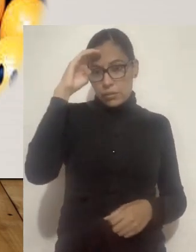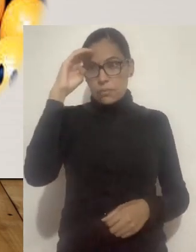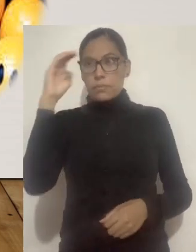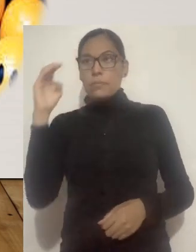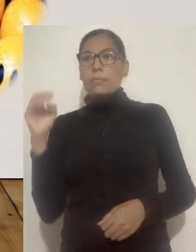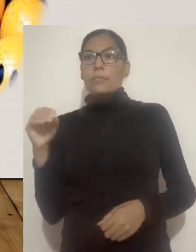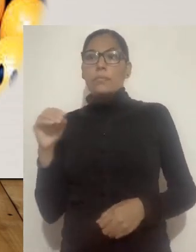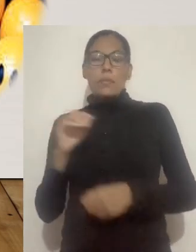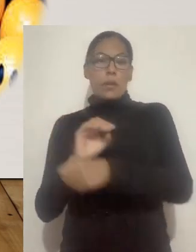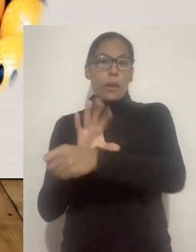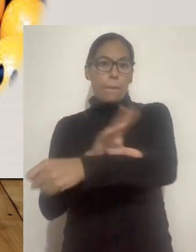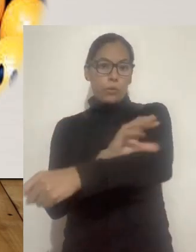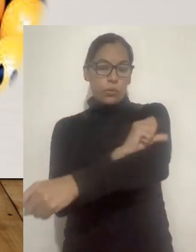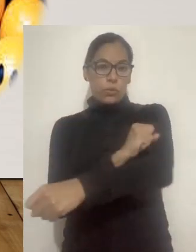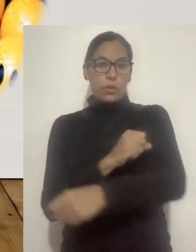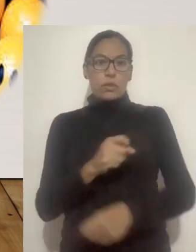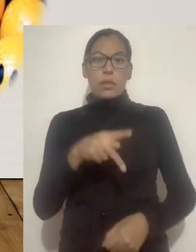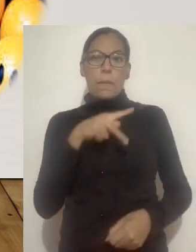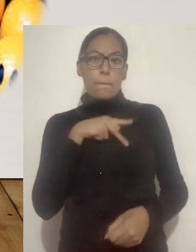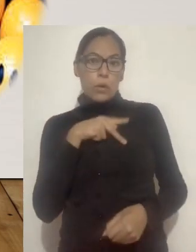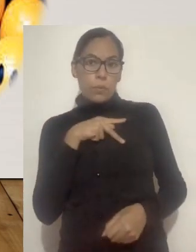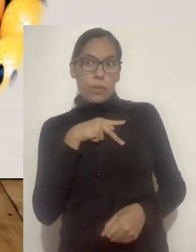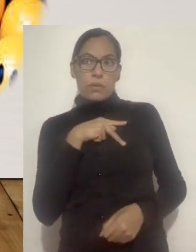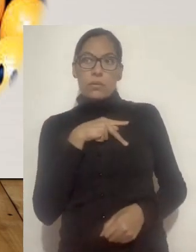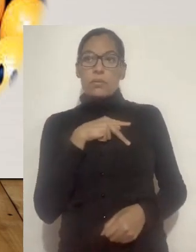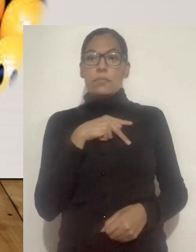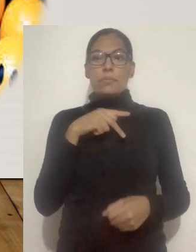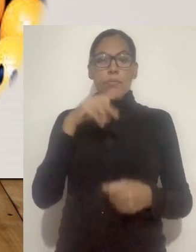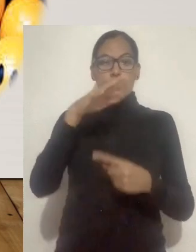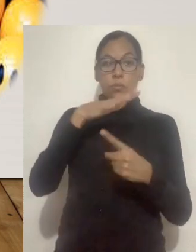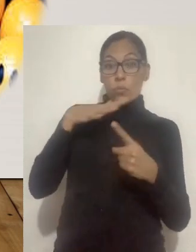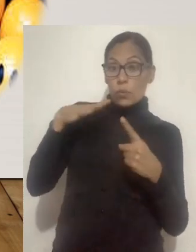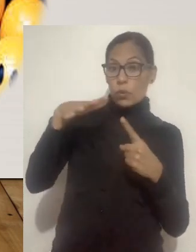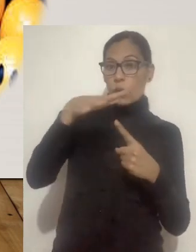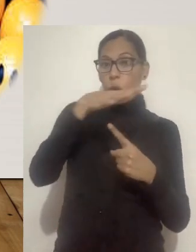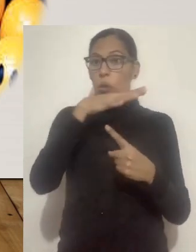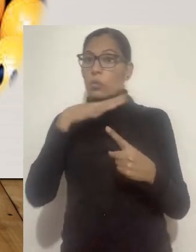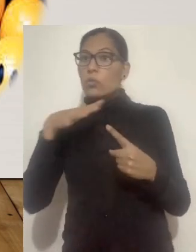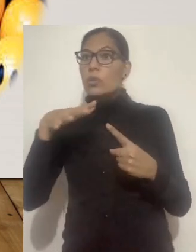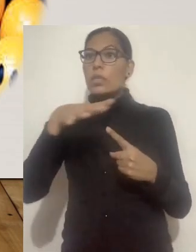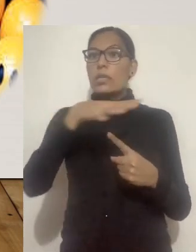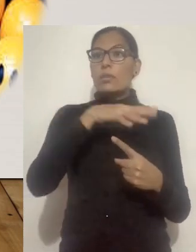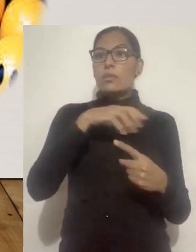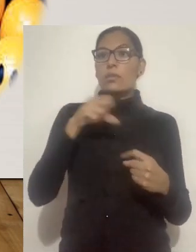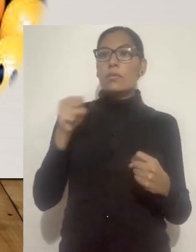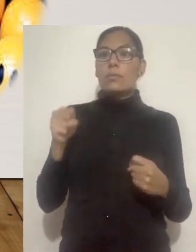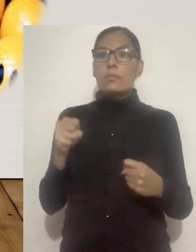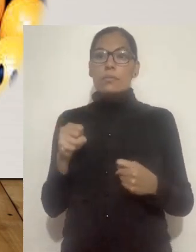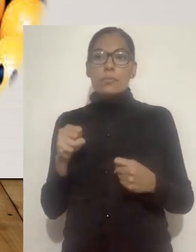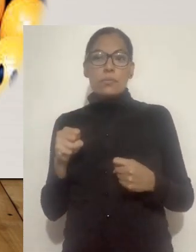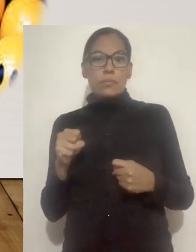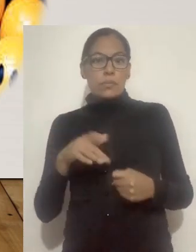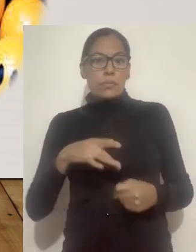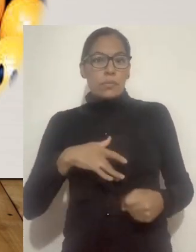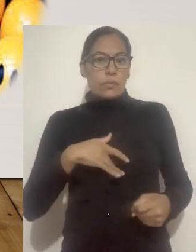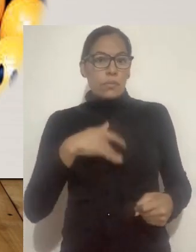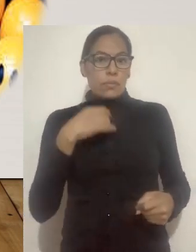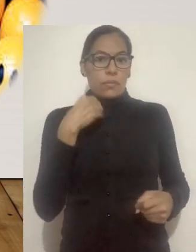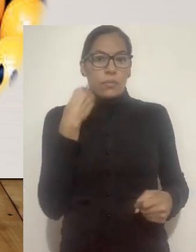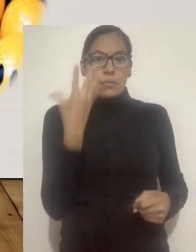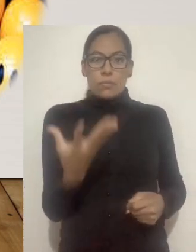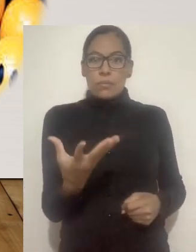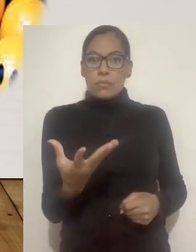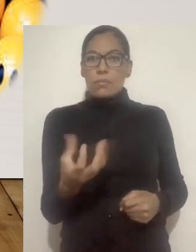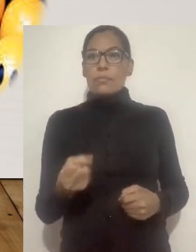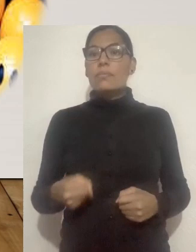clima emocional del contexto. Esta consiste en tres aspectos básicos: atender a las